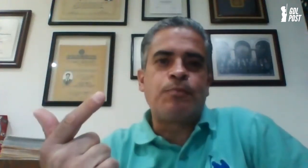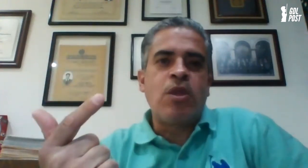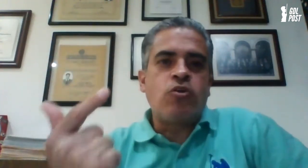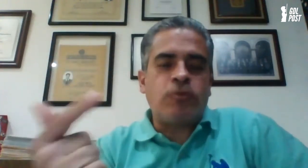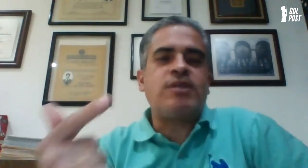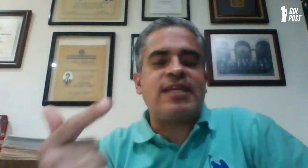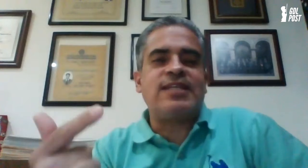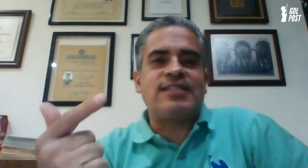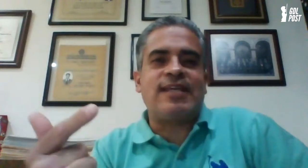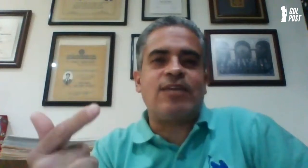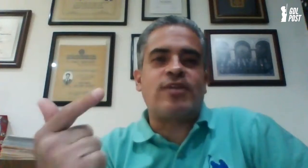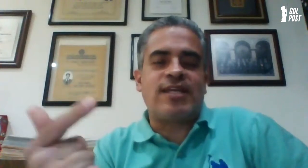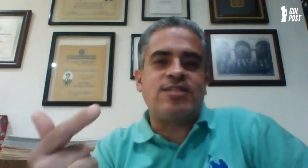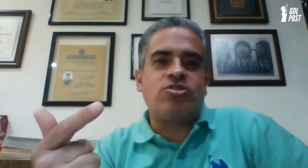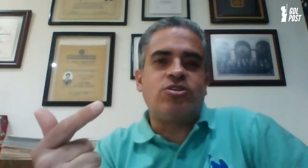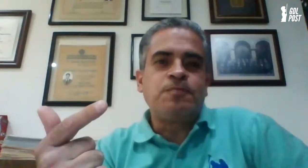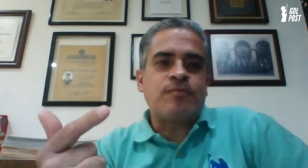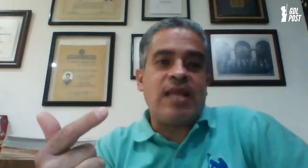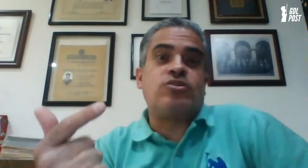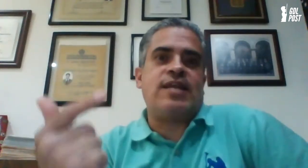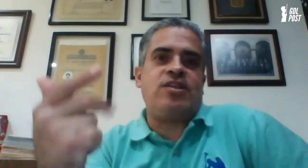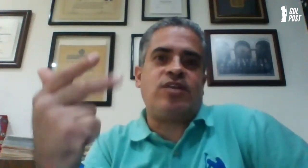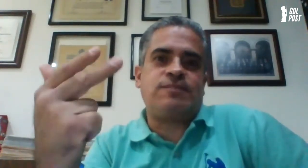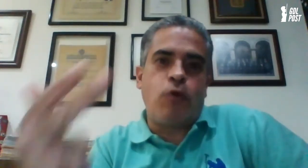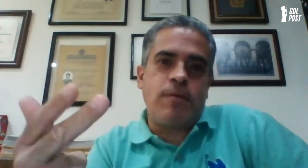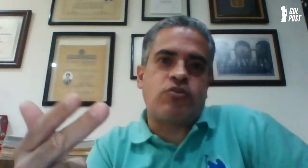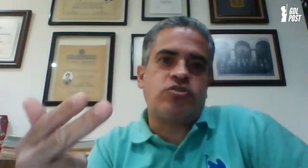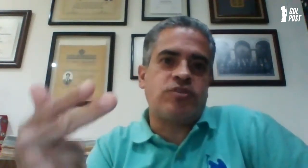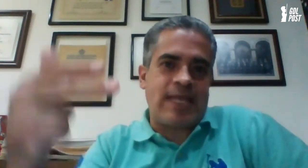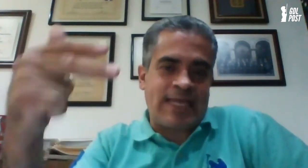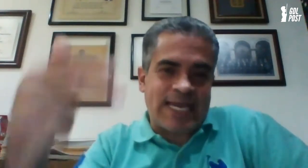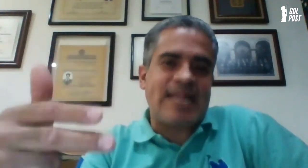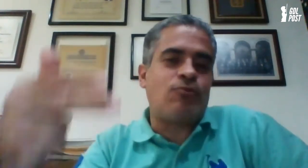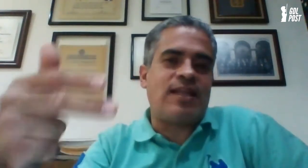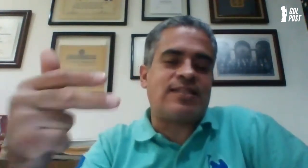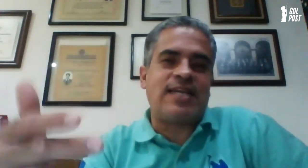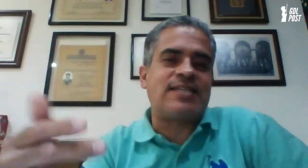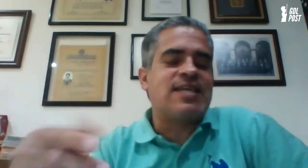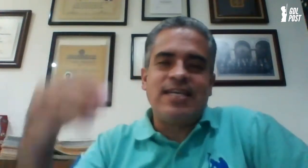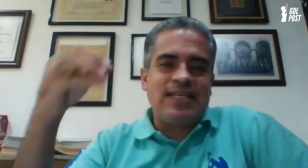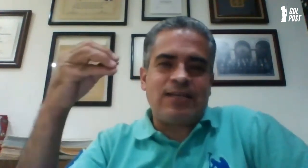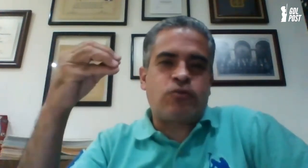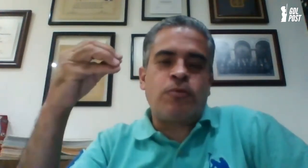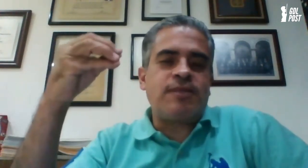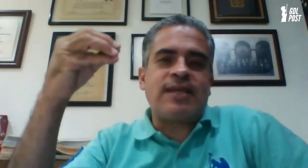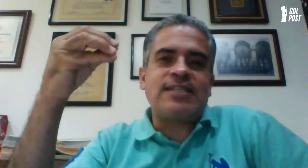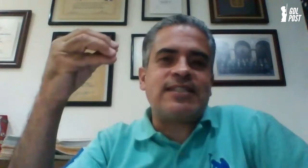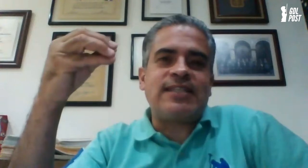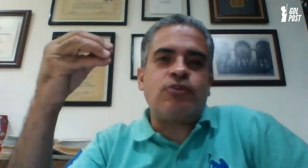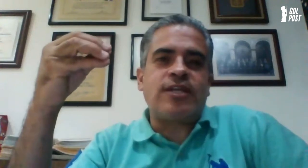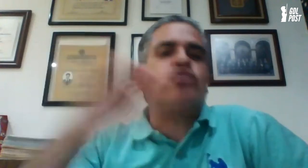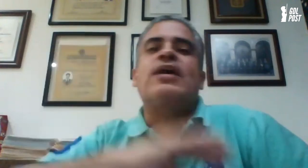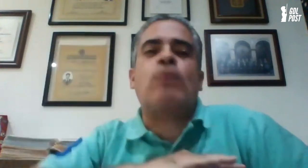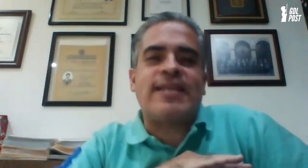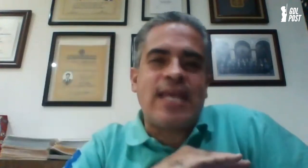pagando? ¿Cómo te imaginas que tengan un registro de los servidores públicos en cada una de las áreas? ¿Cómo te imaginas que